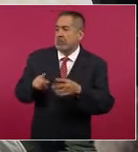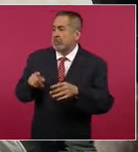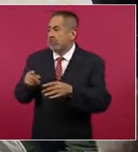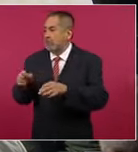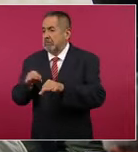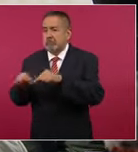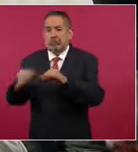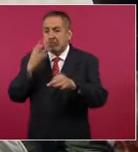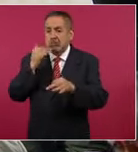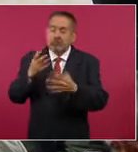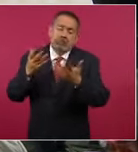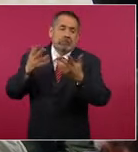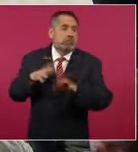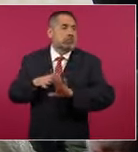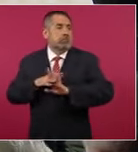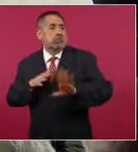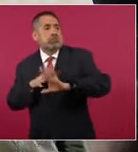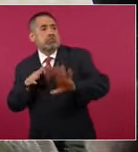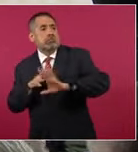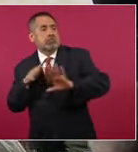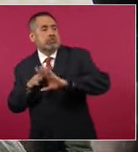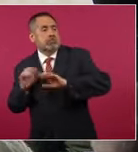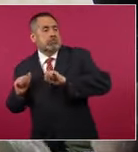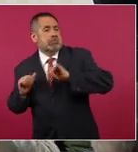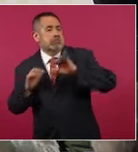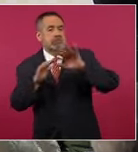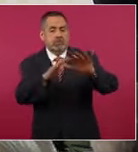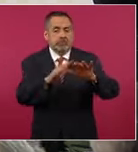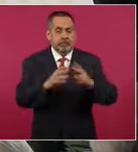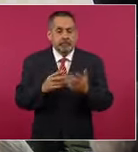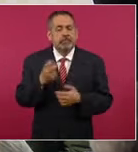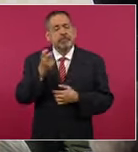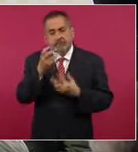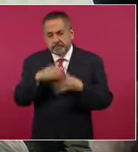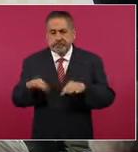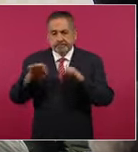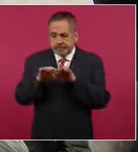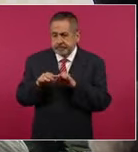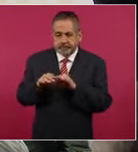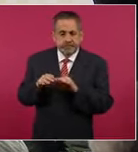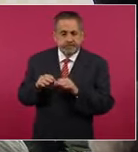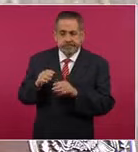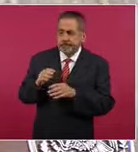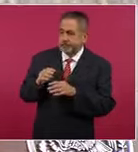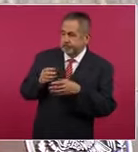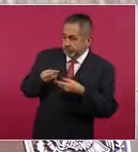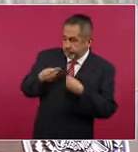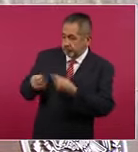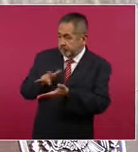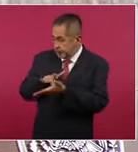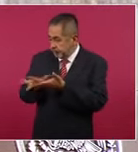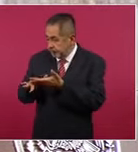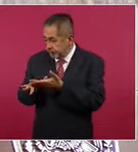pues no se va a poder ordenar el flujo migratorio